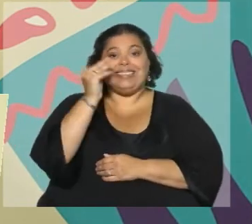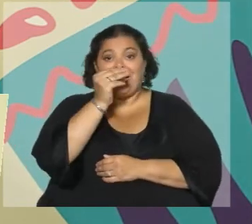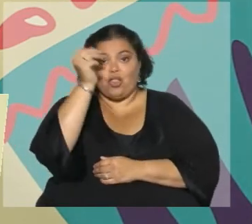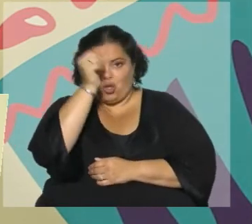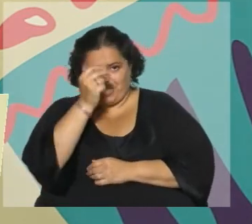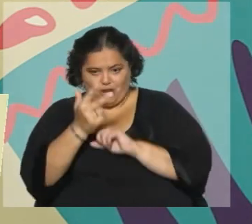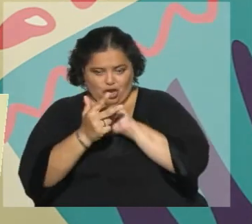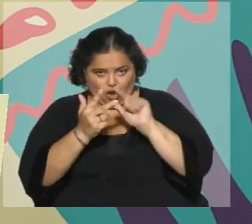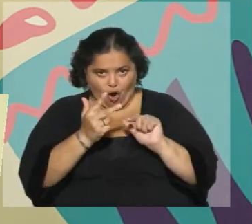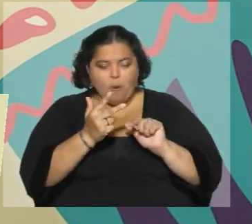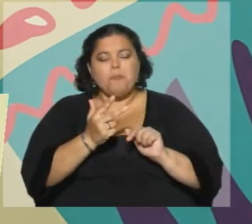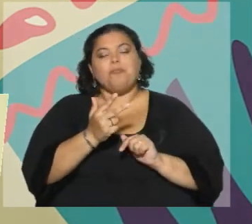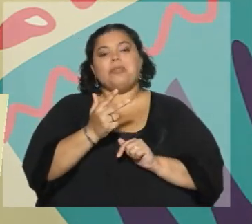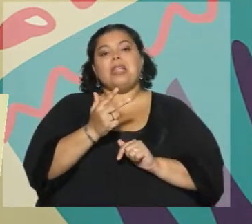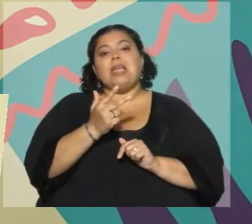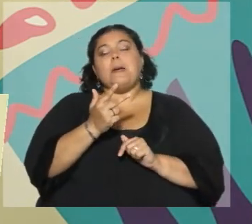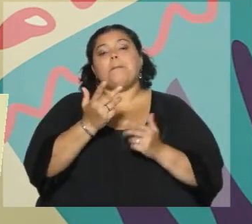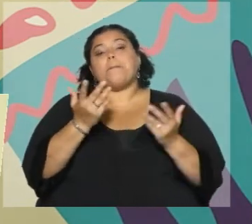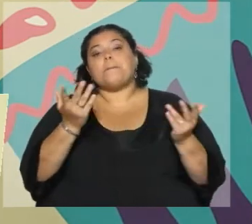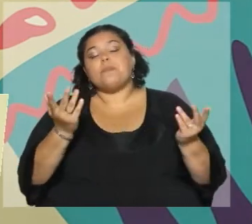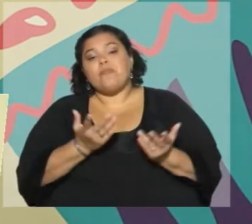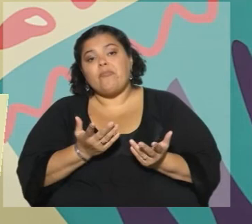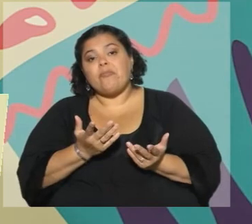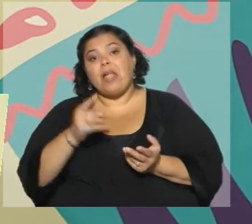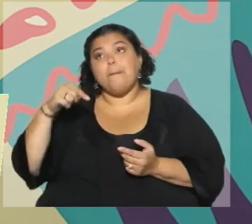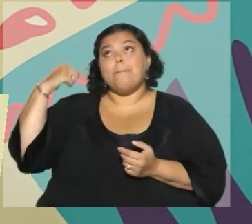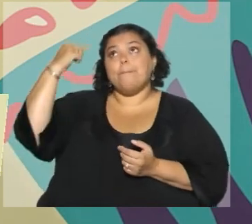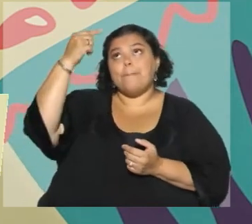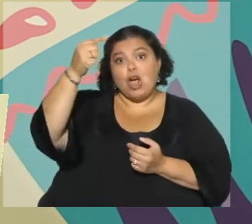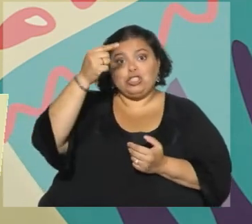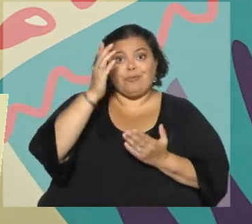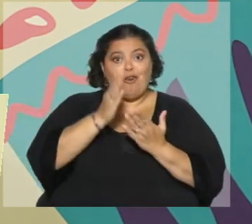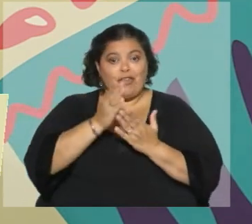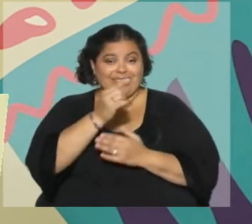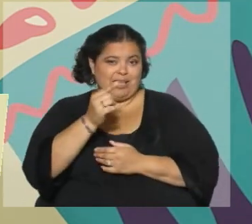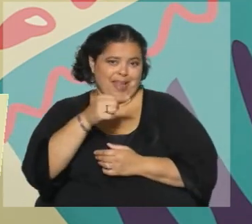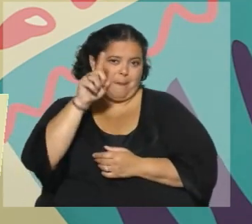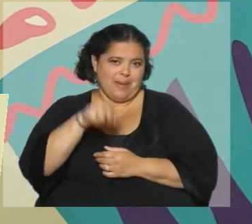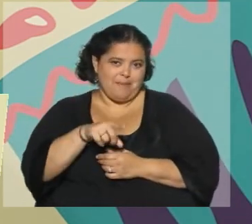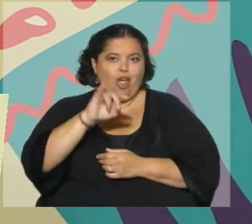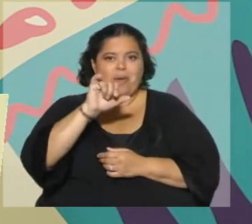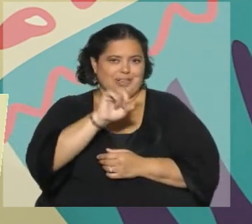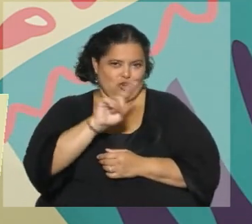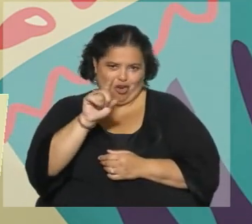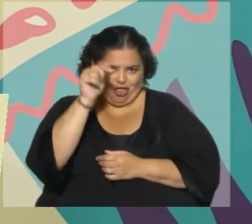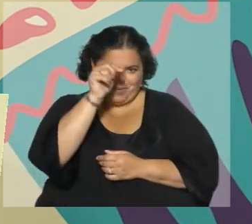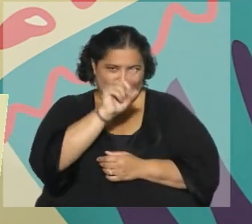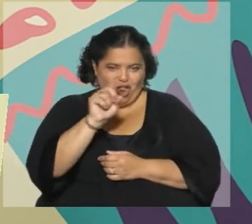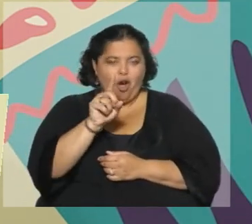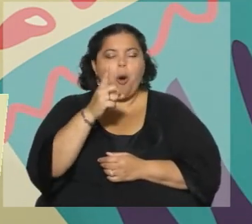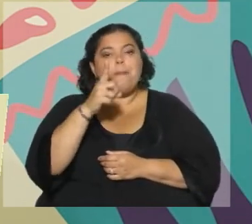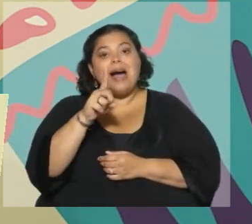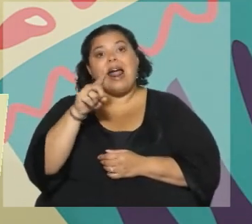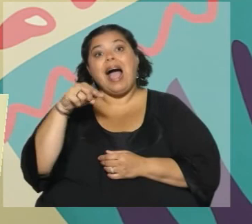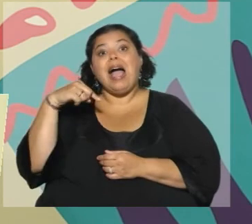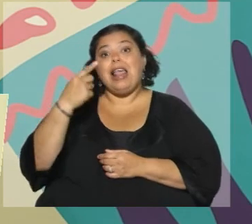obviamente que se van a ver por ejemplo el otro fin de semana del domingo primero de mayo no tenemos pero para el fin de semana que viene tenemos entradas sólo para el